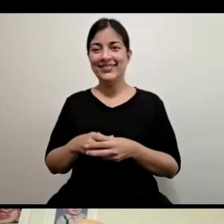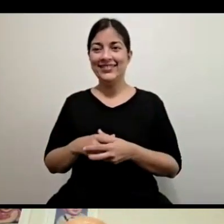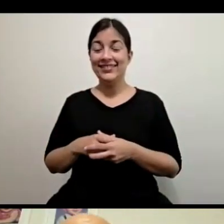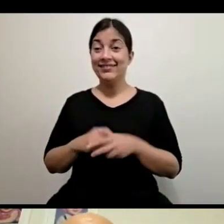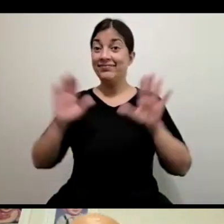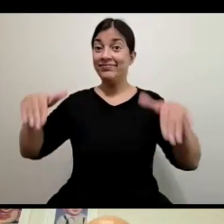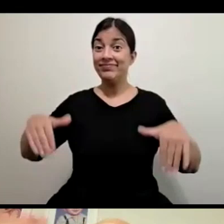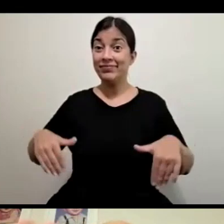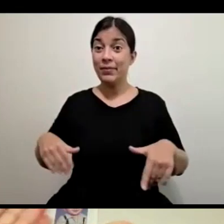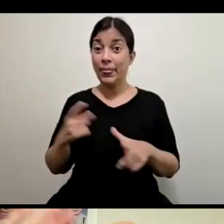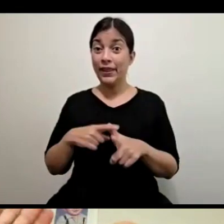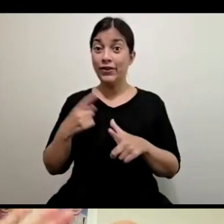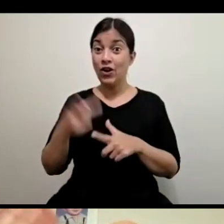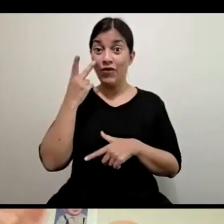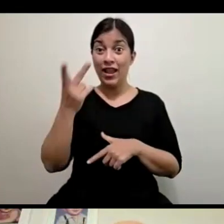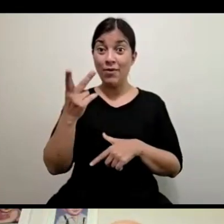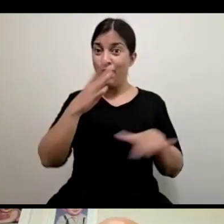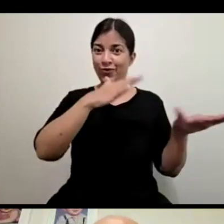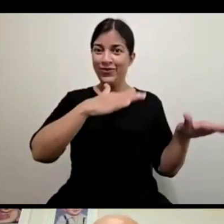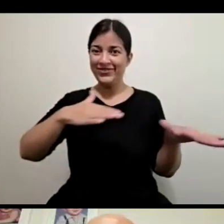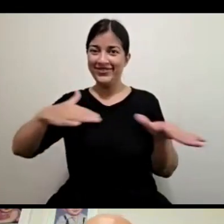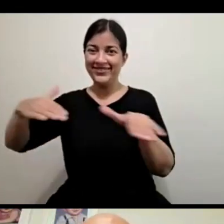Mira, pues entonces nos vemos. Llévatelo,